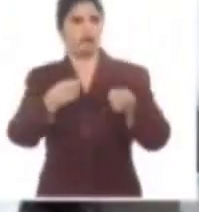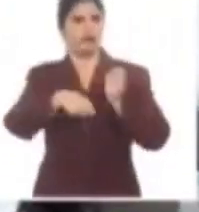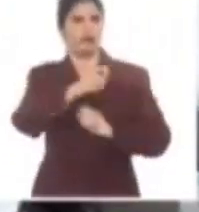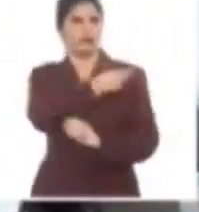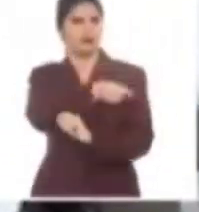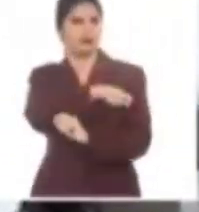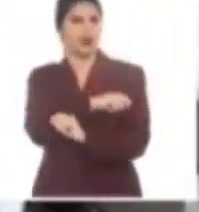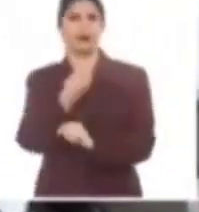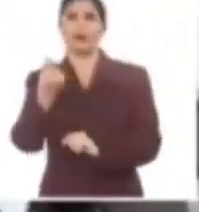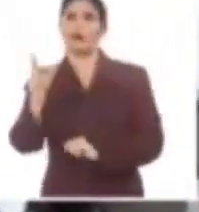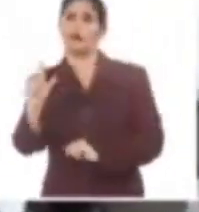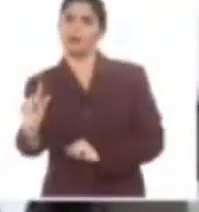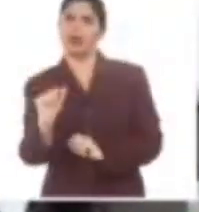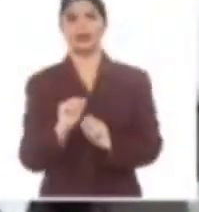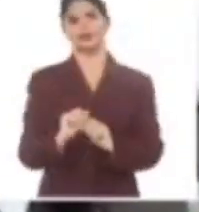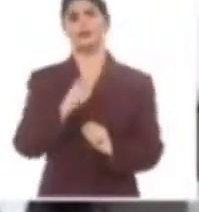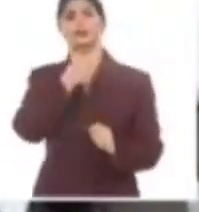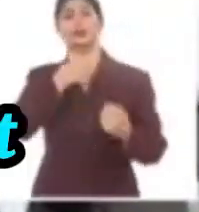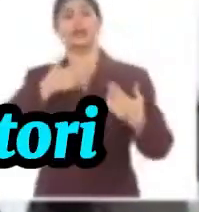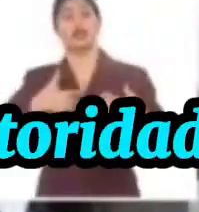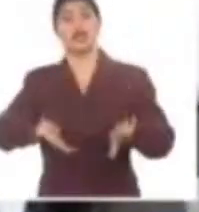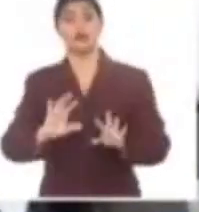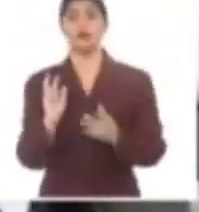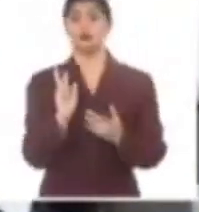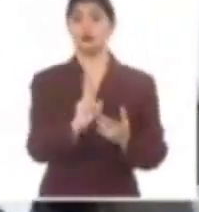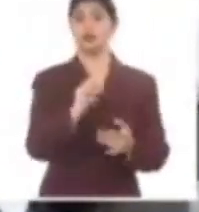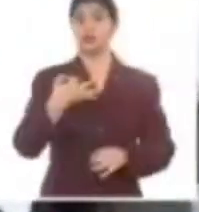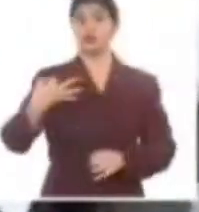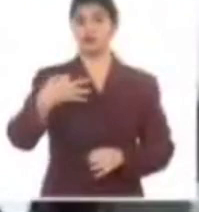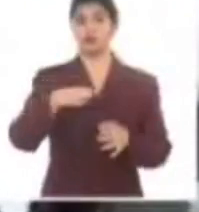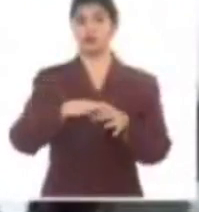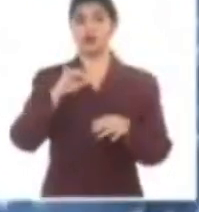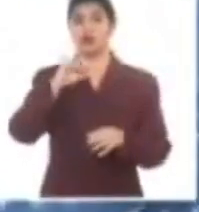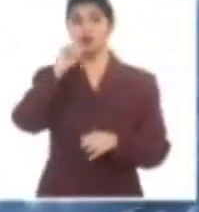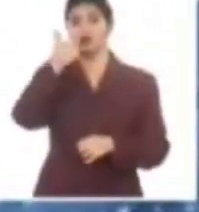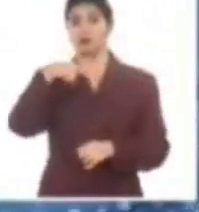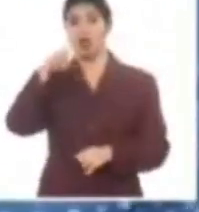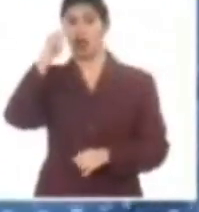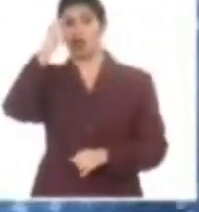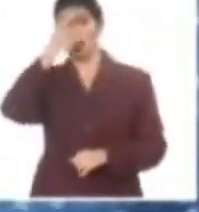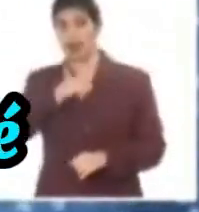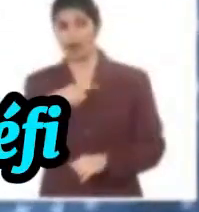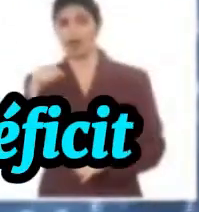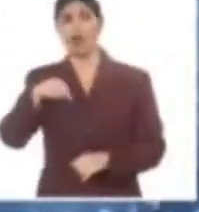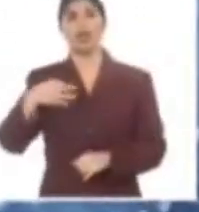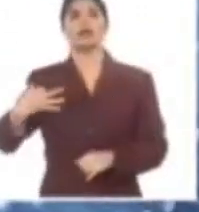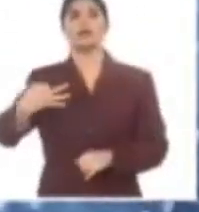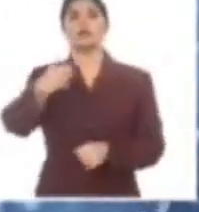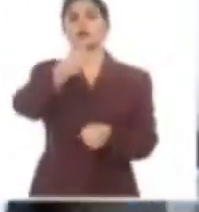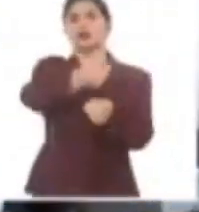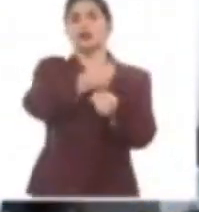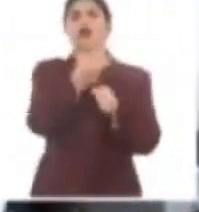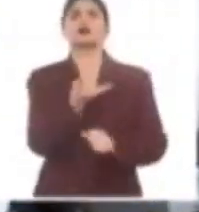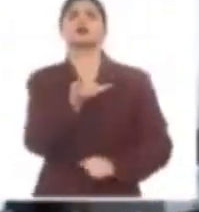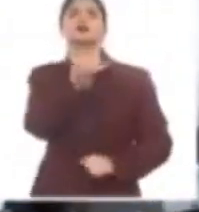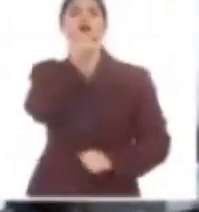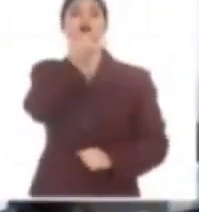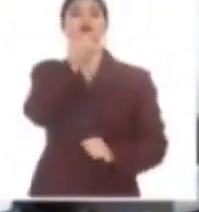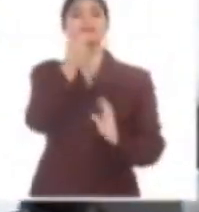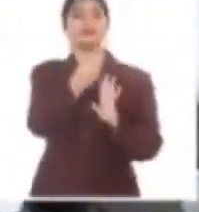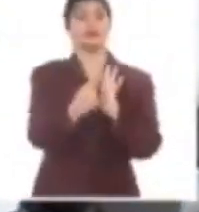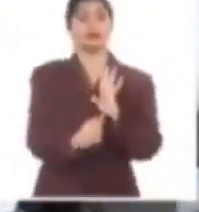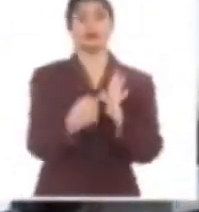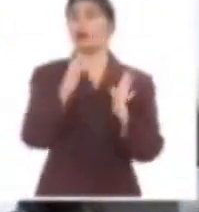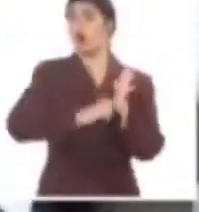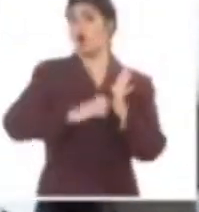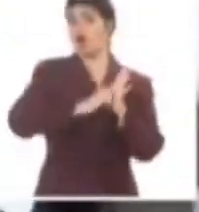Jibar, estuvimos analizando aquí con las autoridades, este es un municipio que trabaja con déficit. Jibara gasta más de